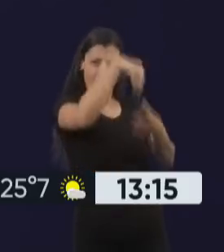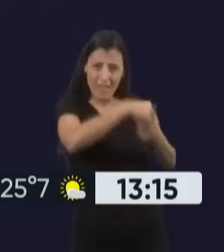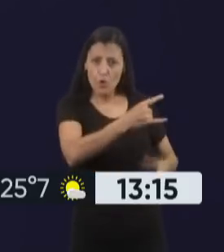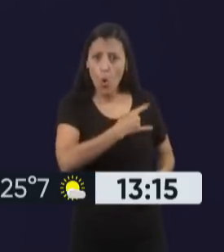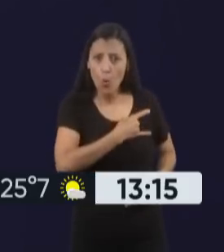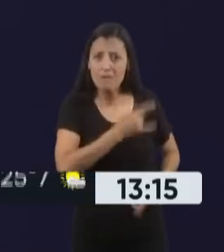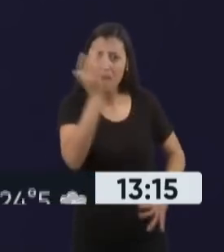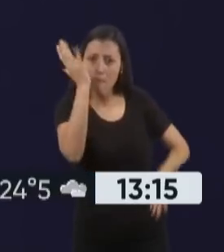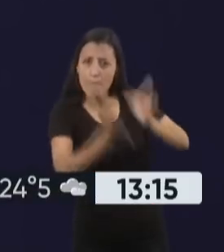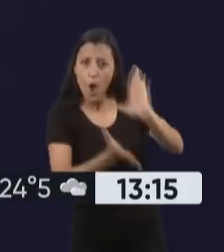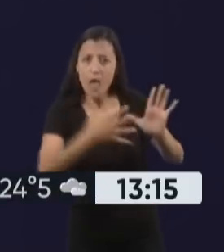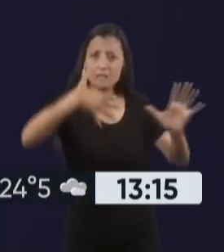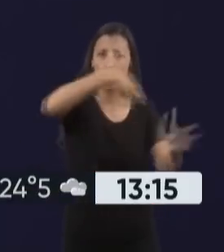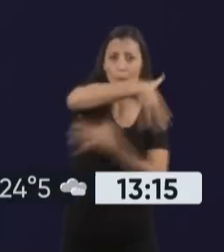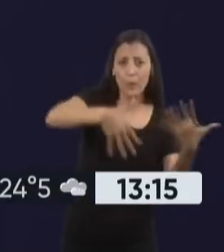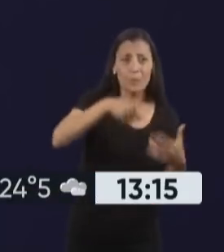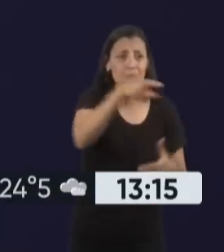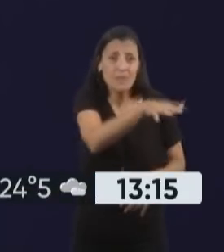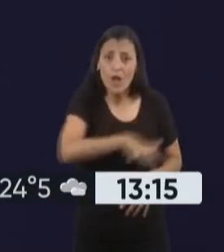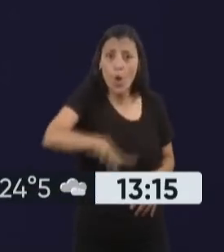tiene que ser de estudio y de